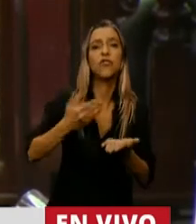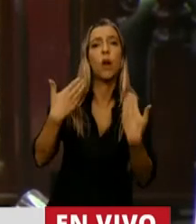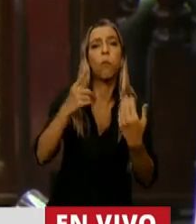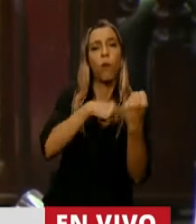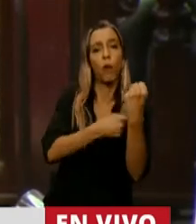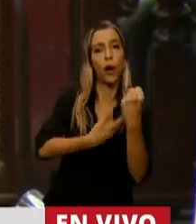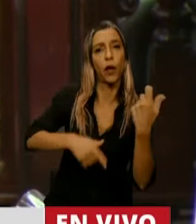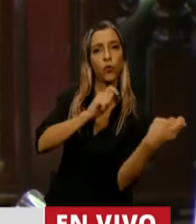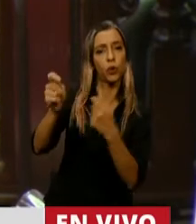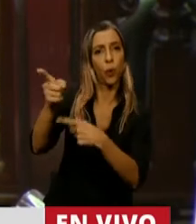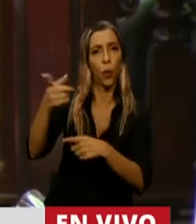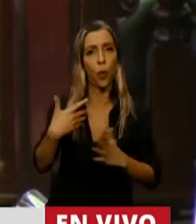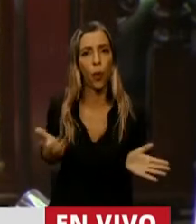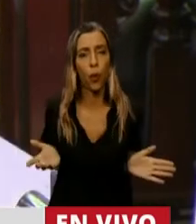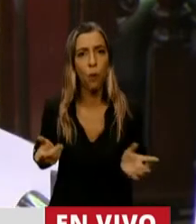presupuesto?